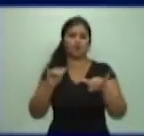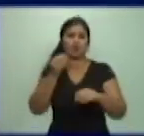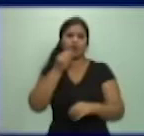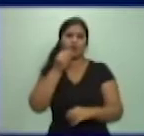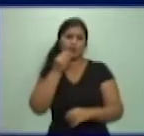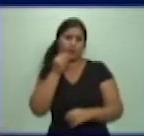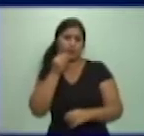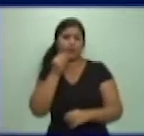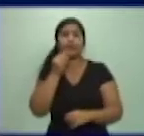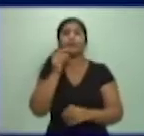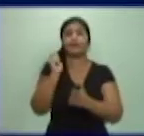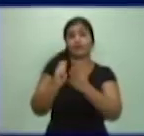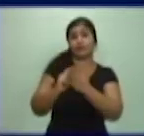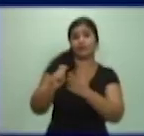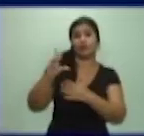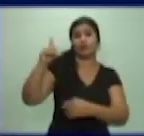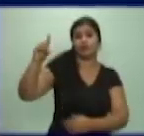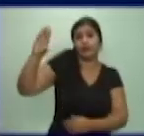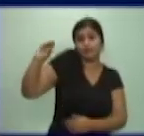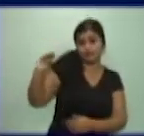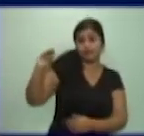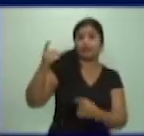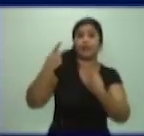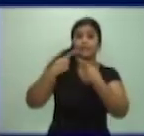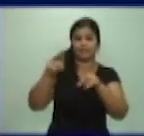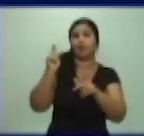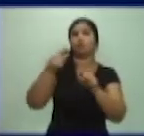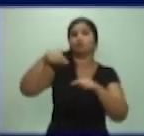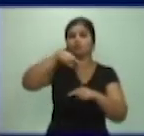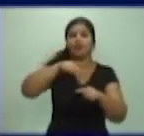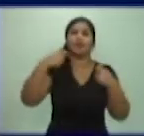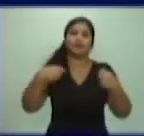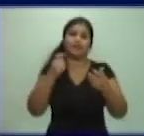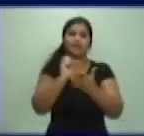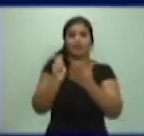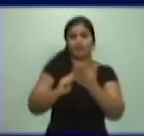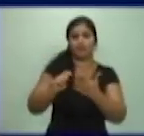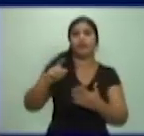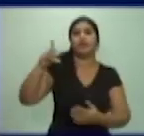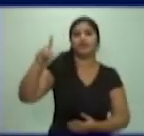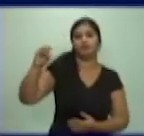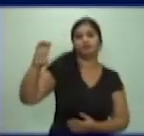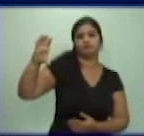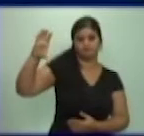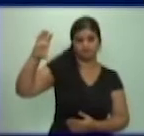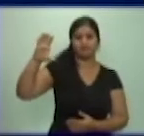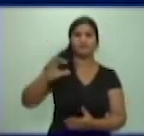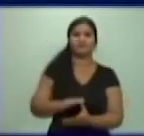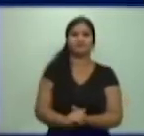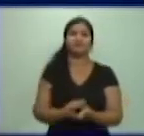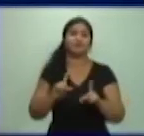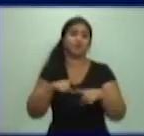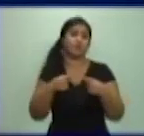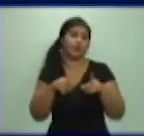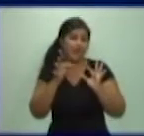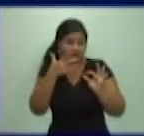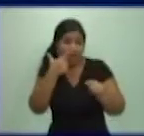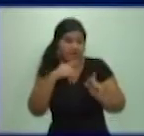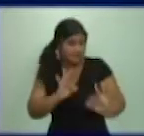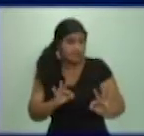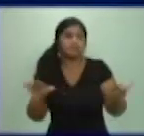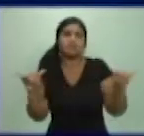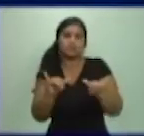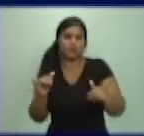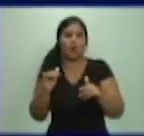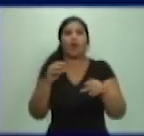usted lo podrá encontrar en distintas bibliografías de estas dos formas. Pero bueno, yo se los puse con mayúscula porque realmente así aparece en su libro de texto, que es la